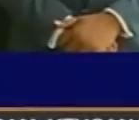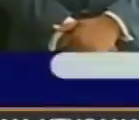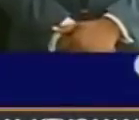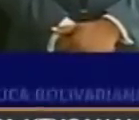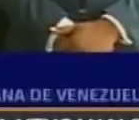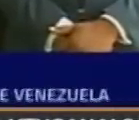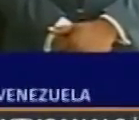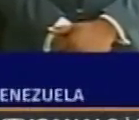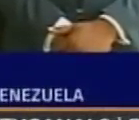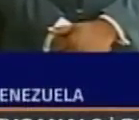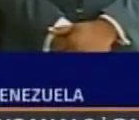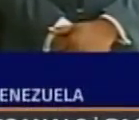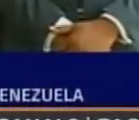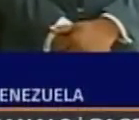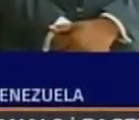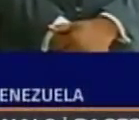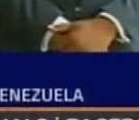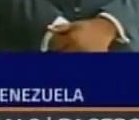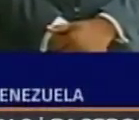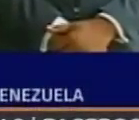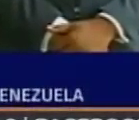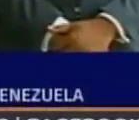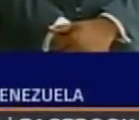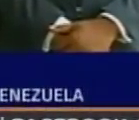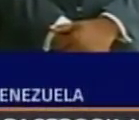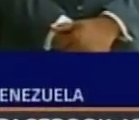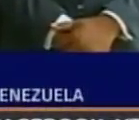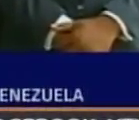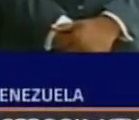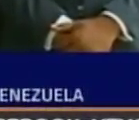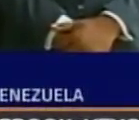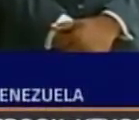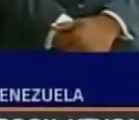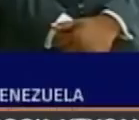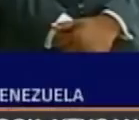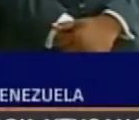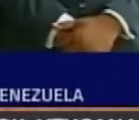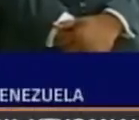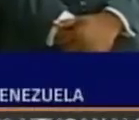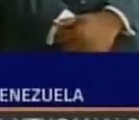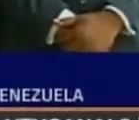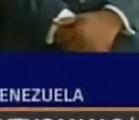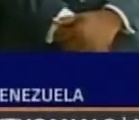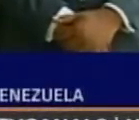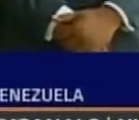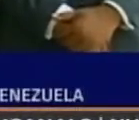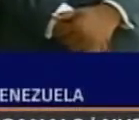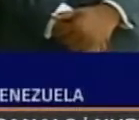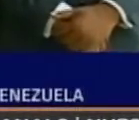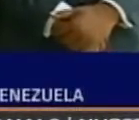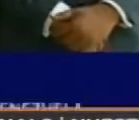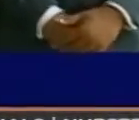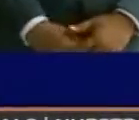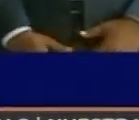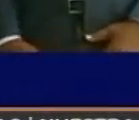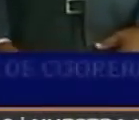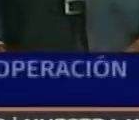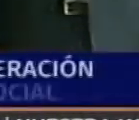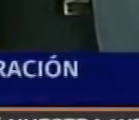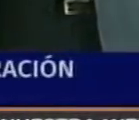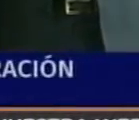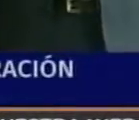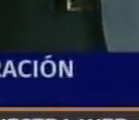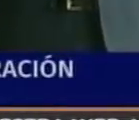las Naciones Unidas para la Infancia, la UNICEF. Y es que apenas han pasado una semana y un día de la reunión del